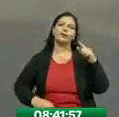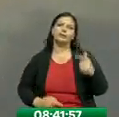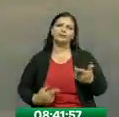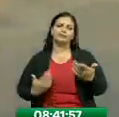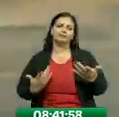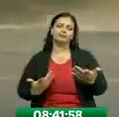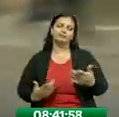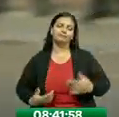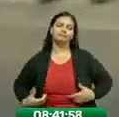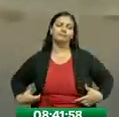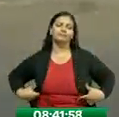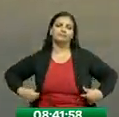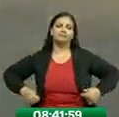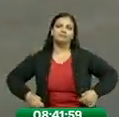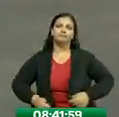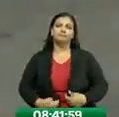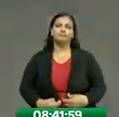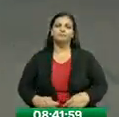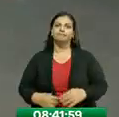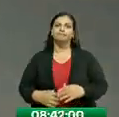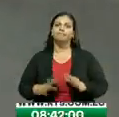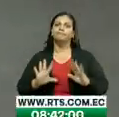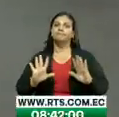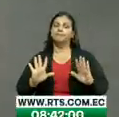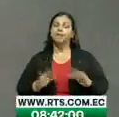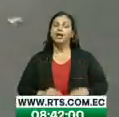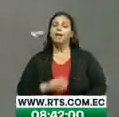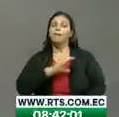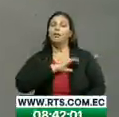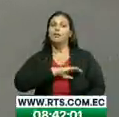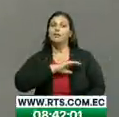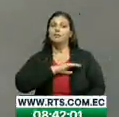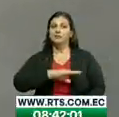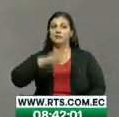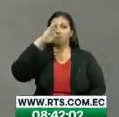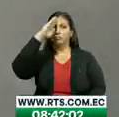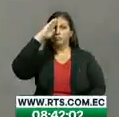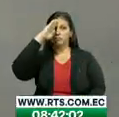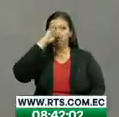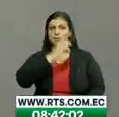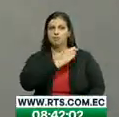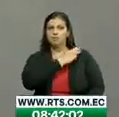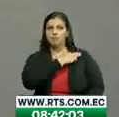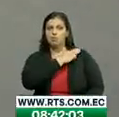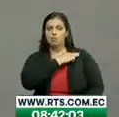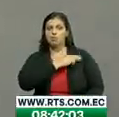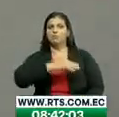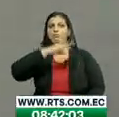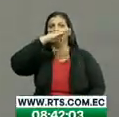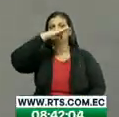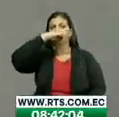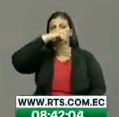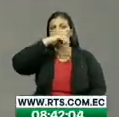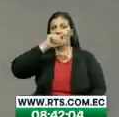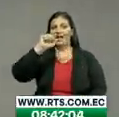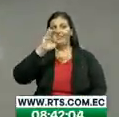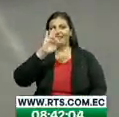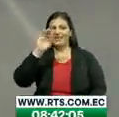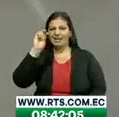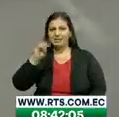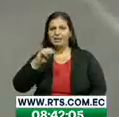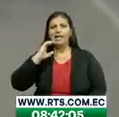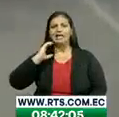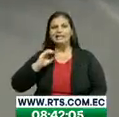Sin embargo, la policía y fuerzas armadas, así como CTE y ATM también están por acá,